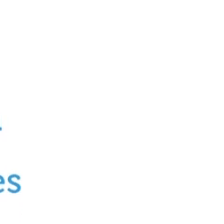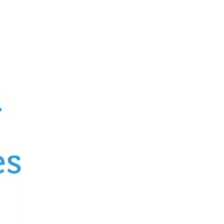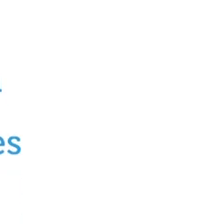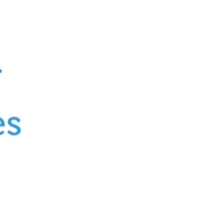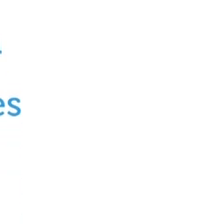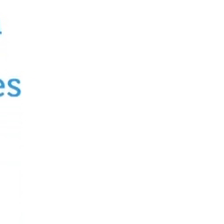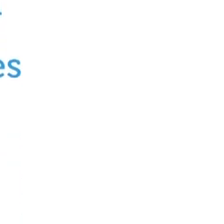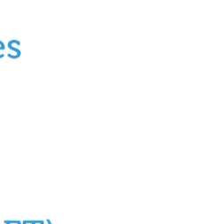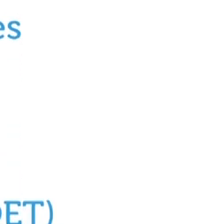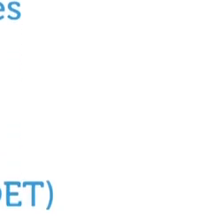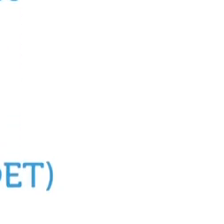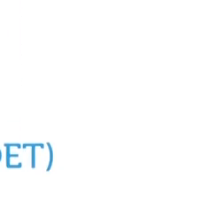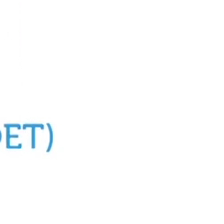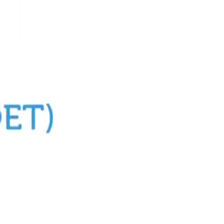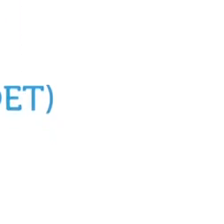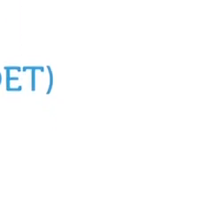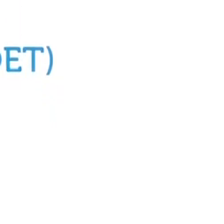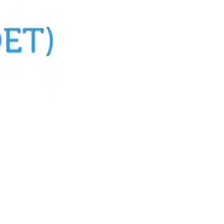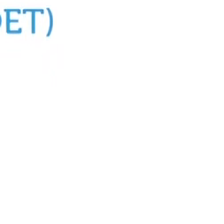¡Gracias! ¡Gracias!